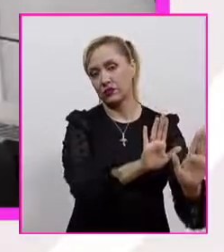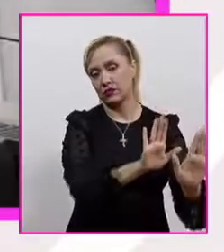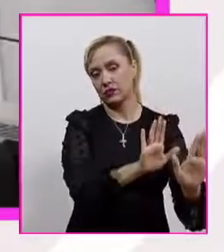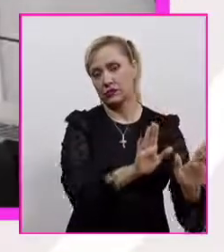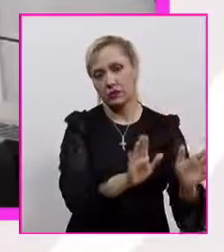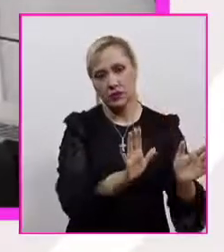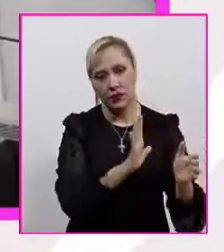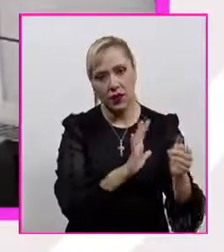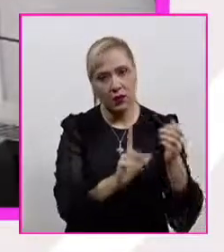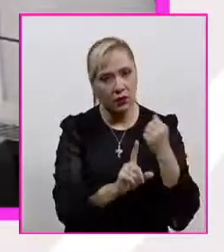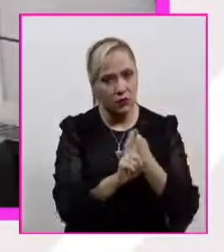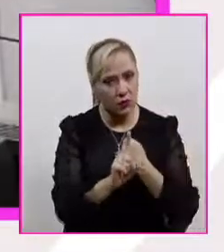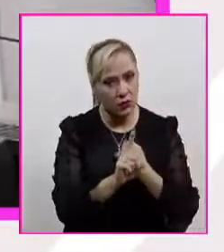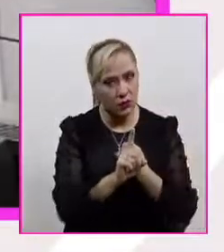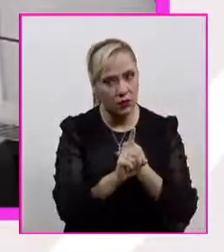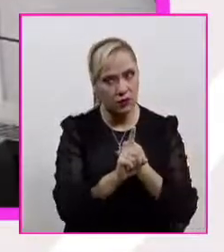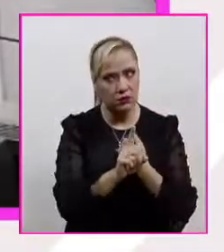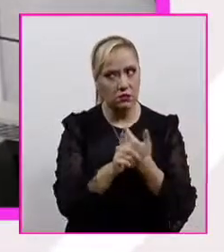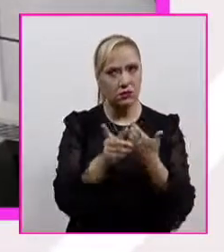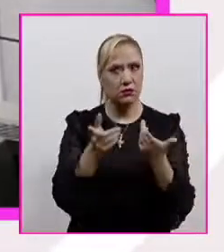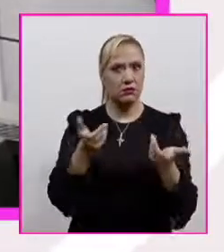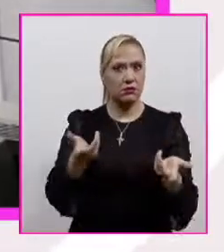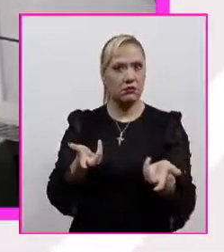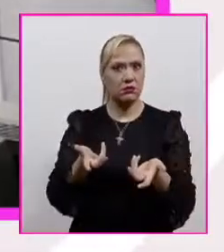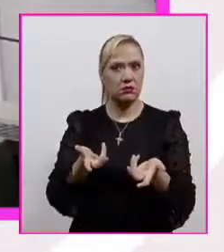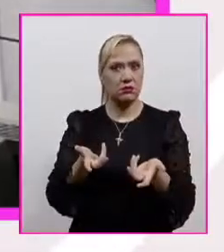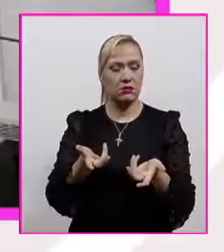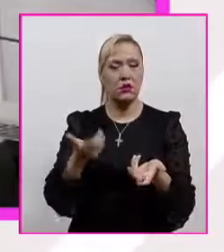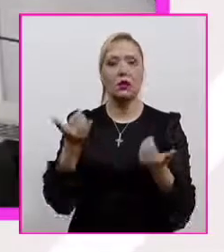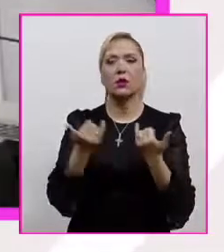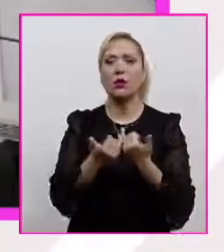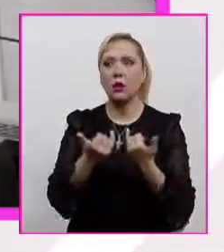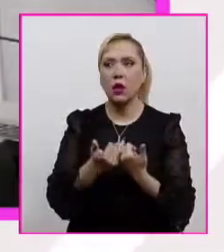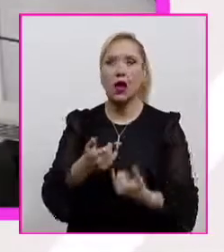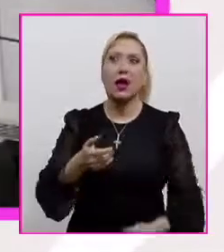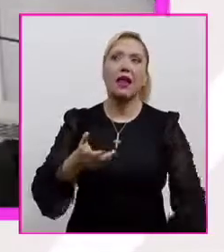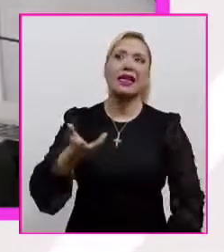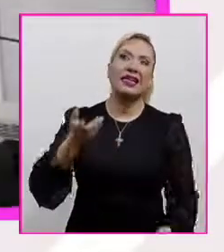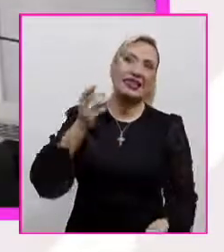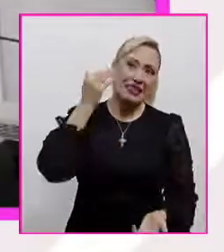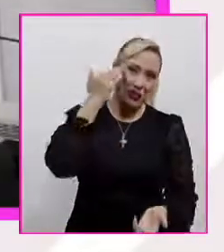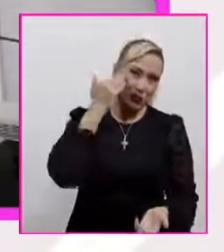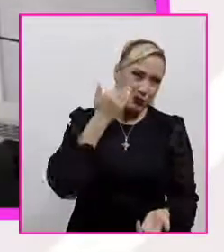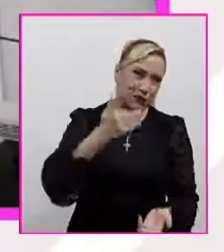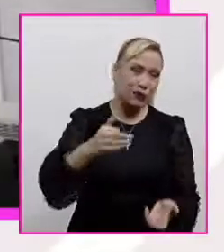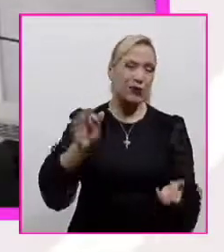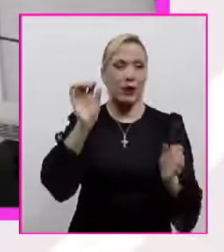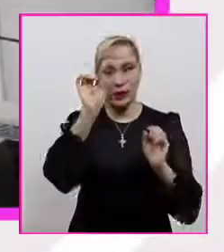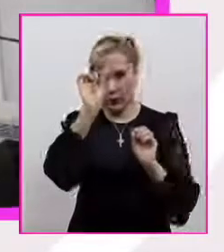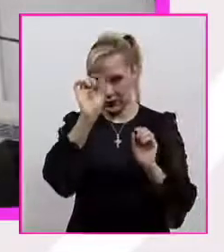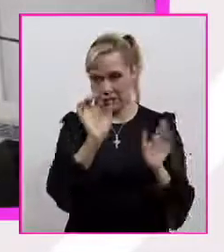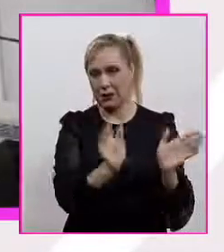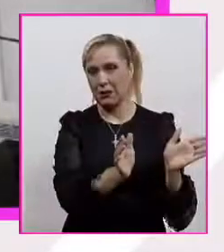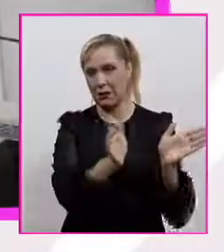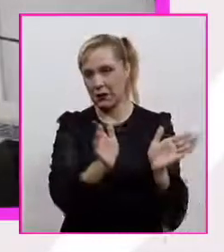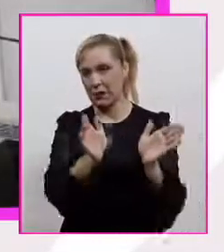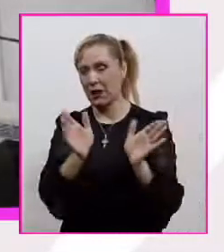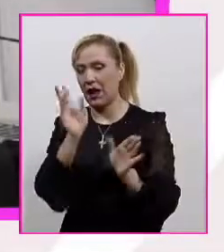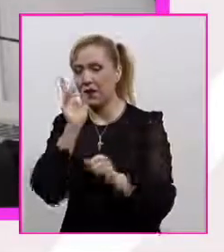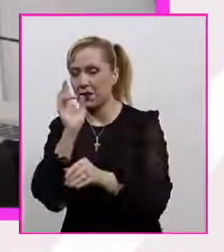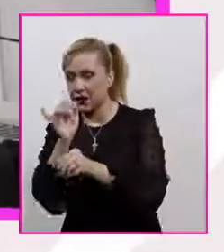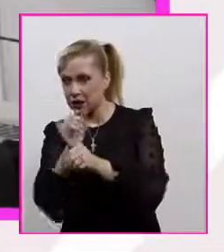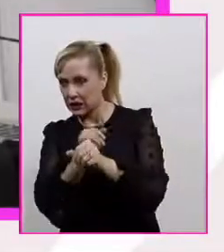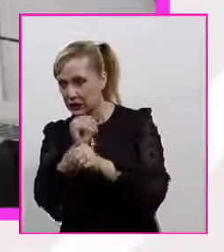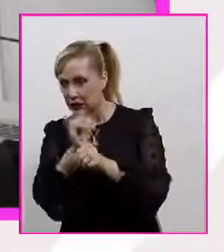tiene problemas. En otras ocasiones, bueno, pues también se comenta que tardará un poco más de lo normal porque se tendrán que